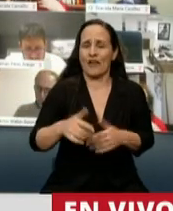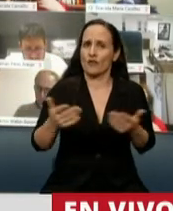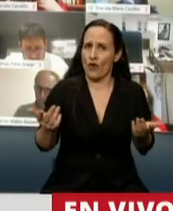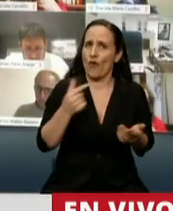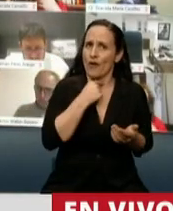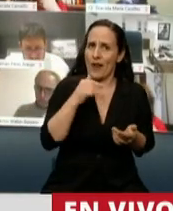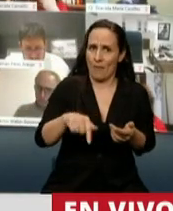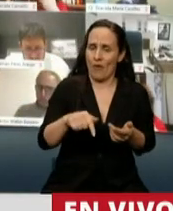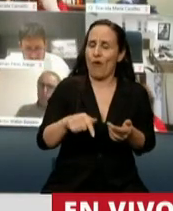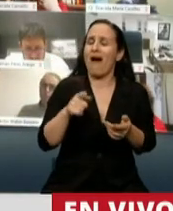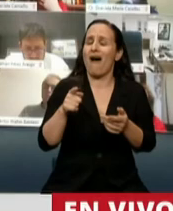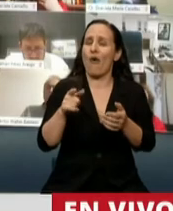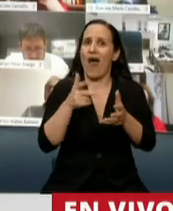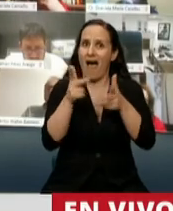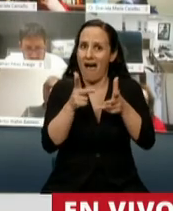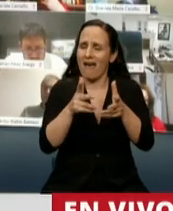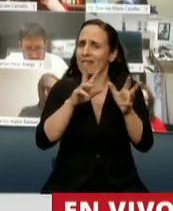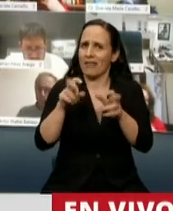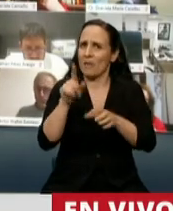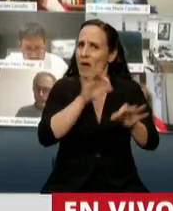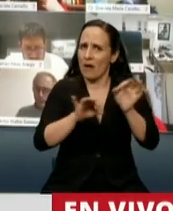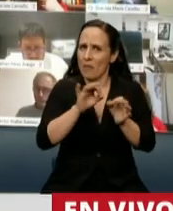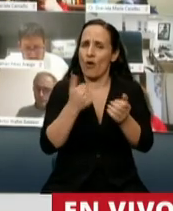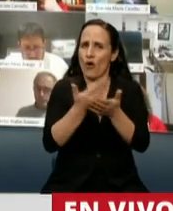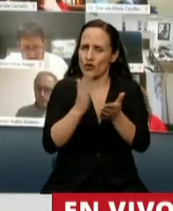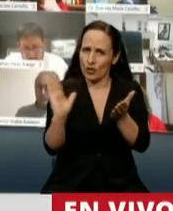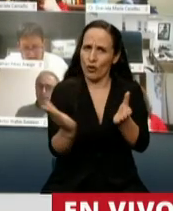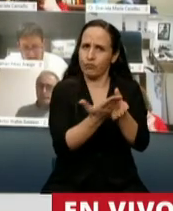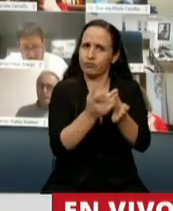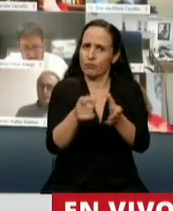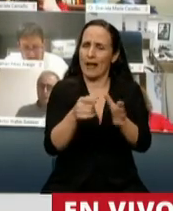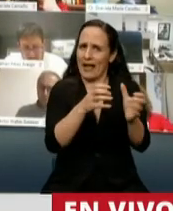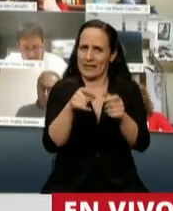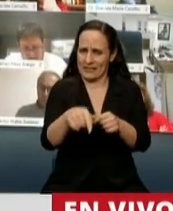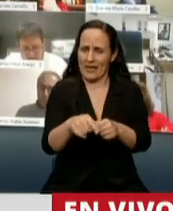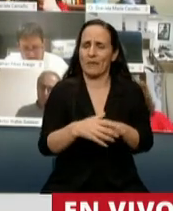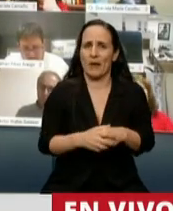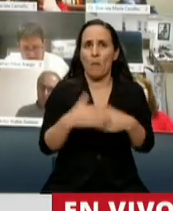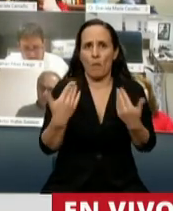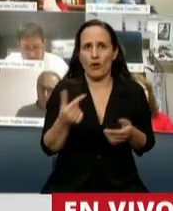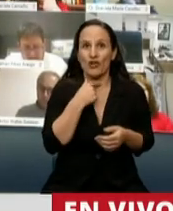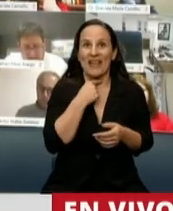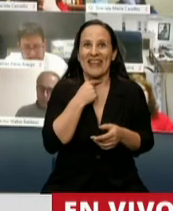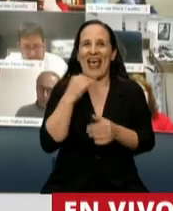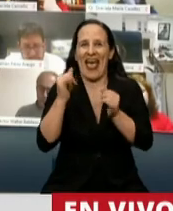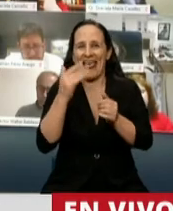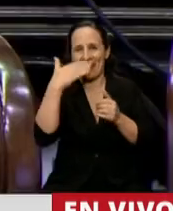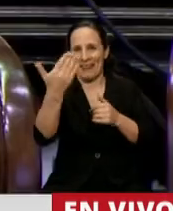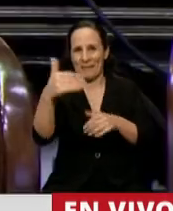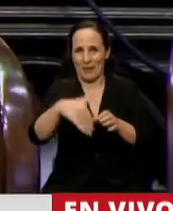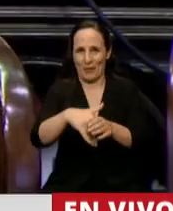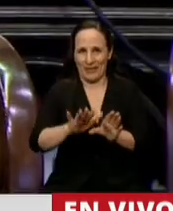que en este apartamento del reglamento este proyecto también, este expediente también se ponga en consideración, presidente. Por eso quería hablar antes de la votación.